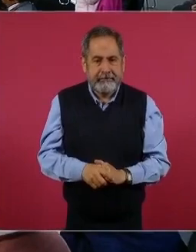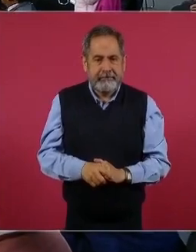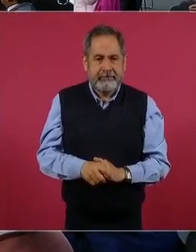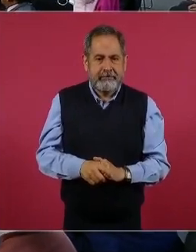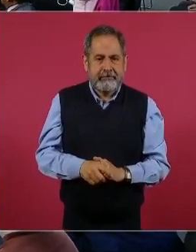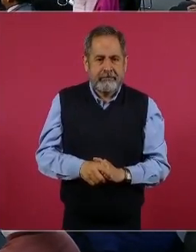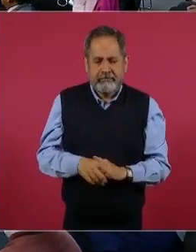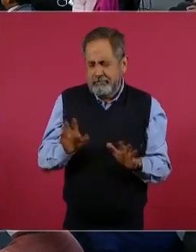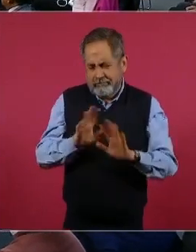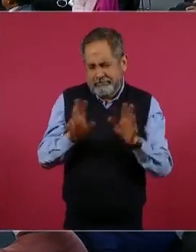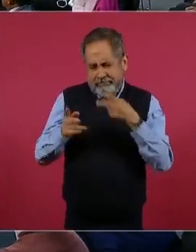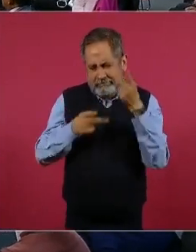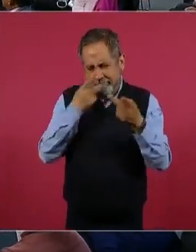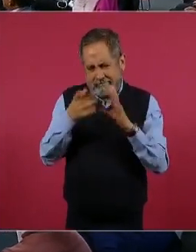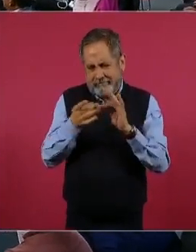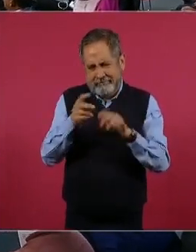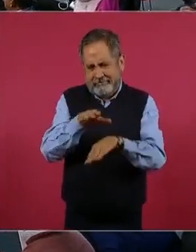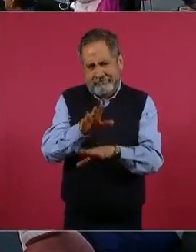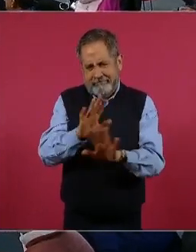No, no, yo no hablo de eso.